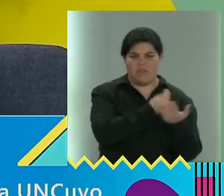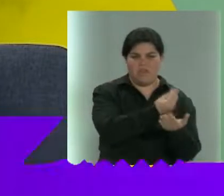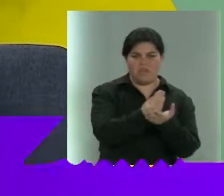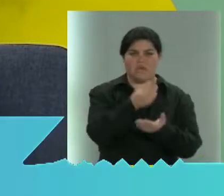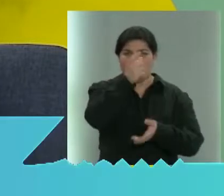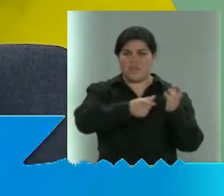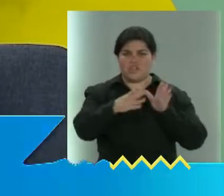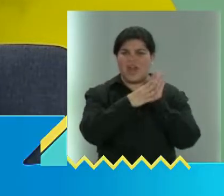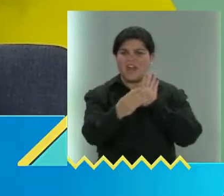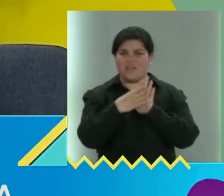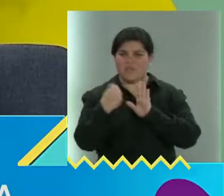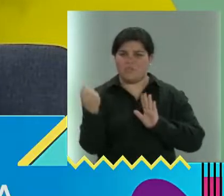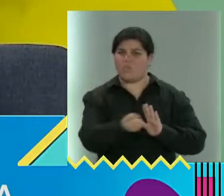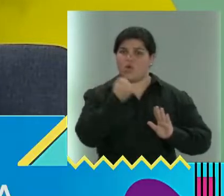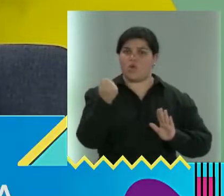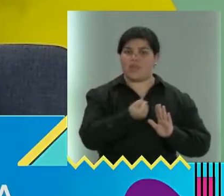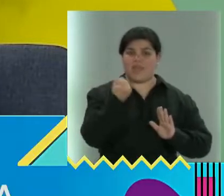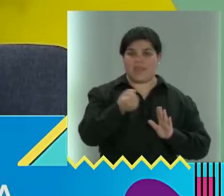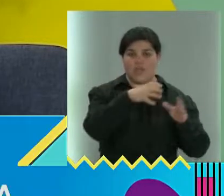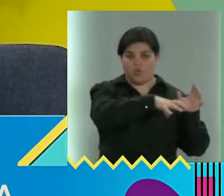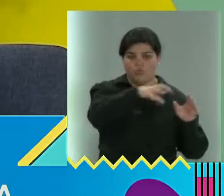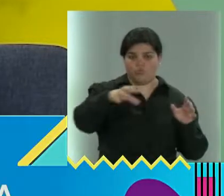claves de las diferentes áreas,